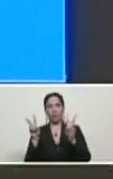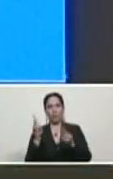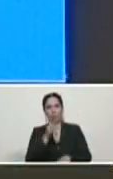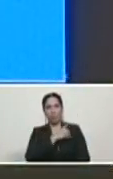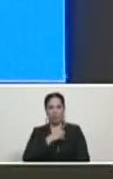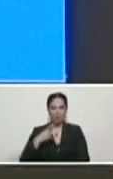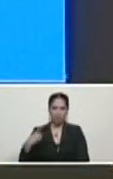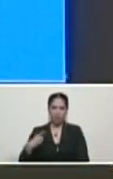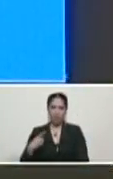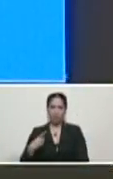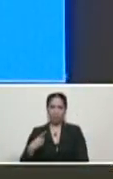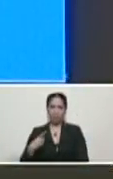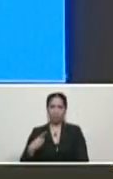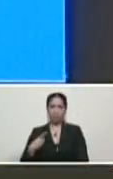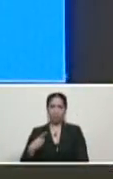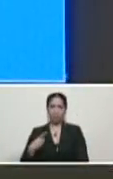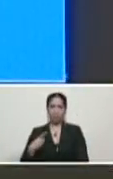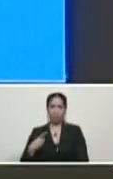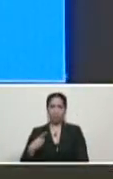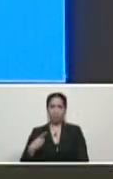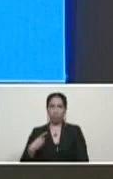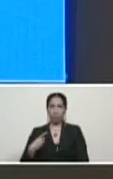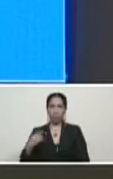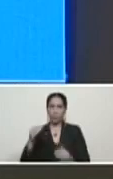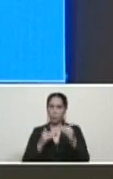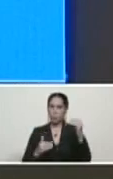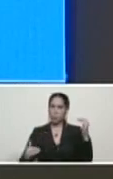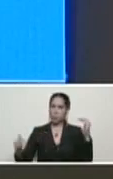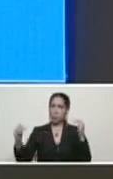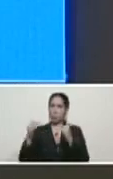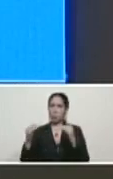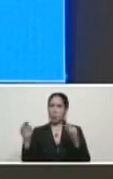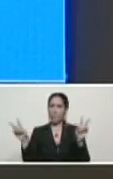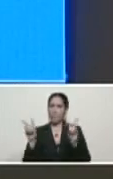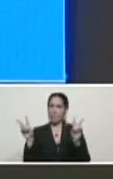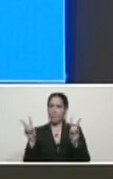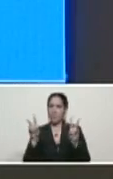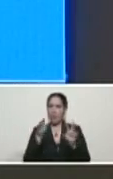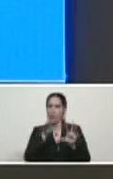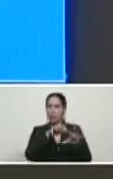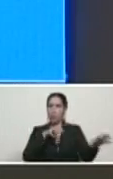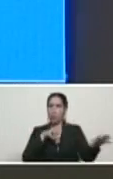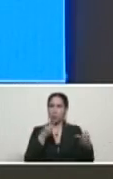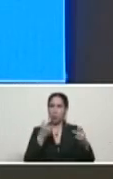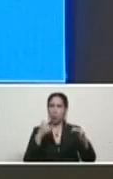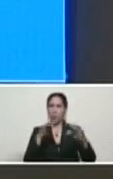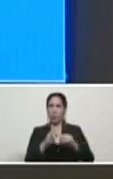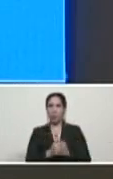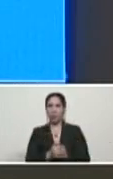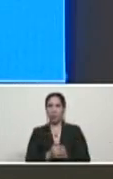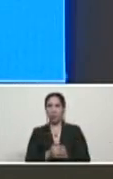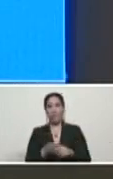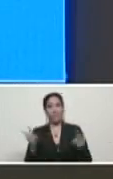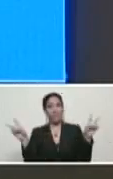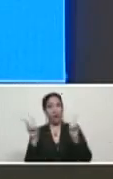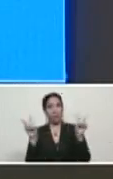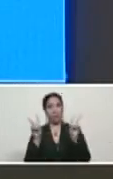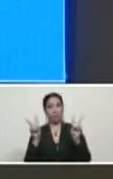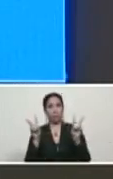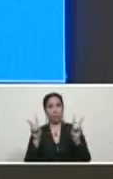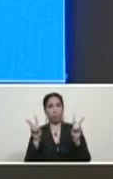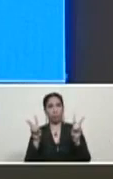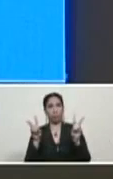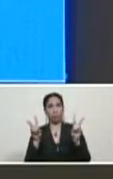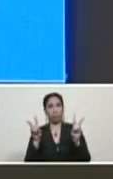agente, suplen con ventaja al número. El valor,